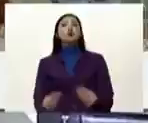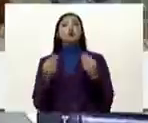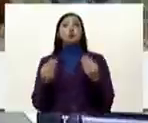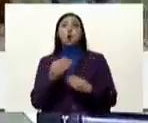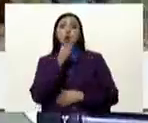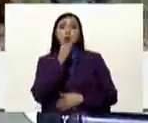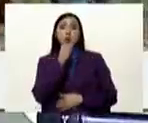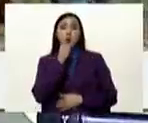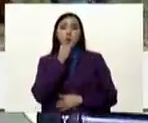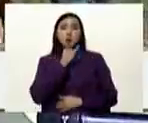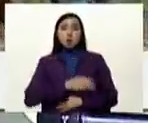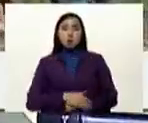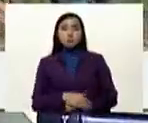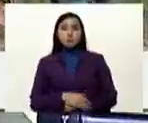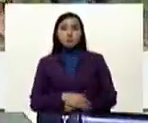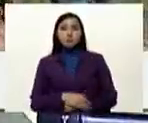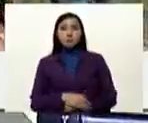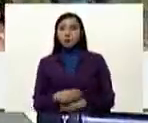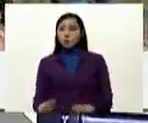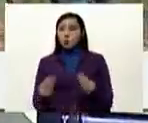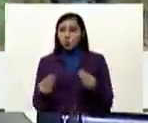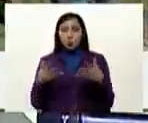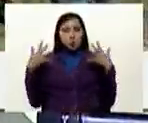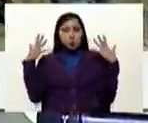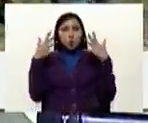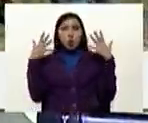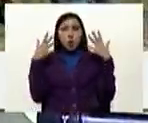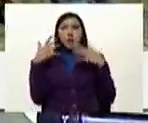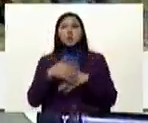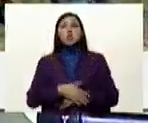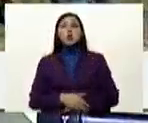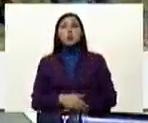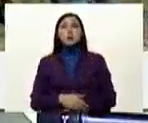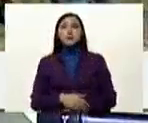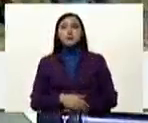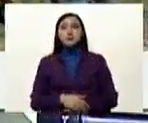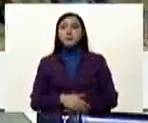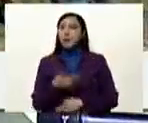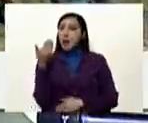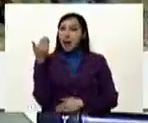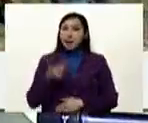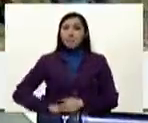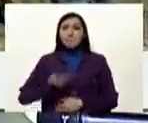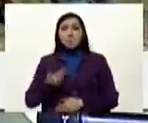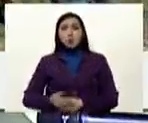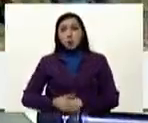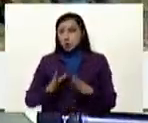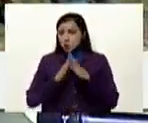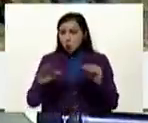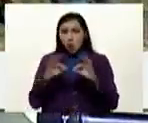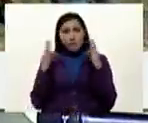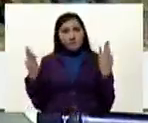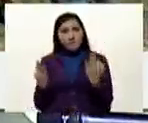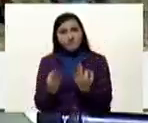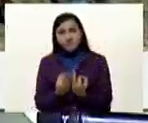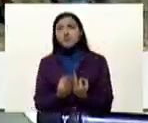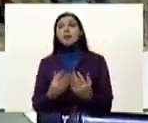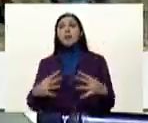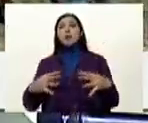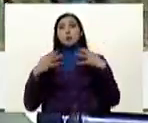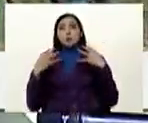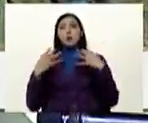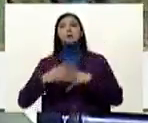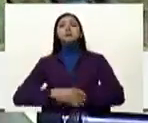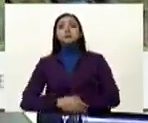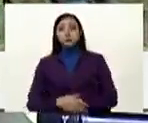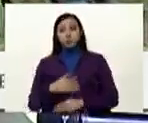información, muchas orientaciones, muy importante para toda la familia venezolana.